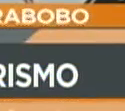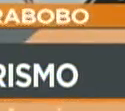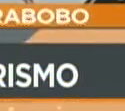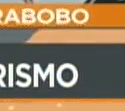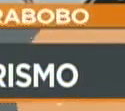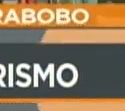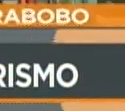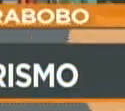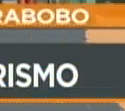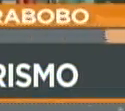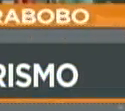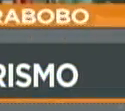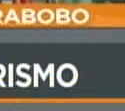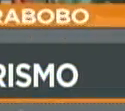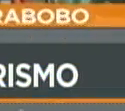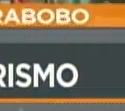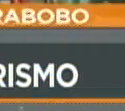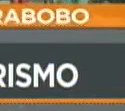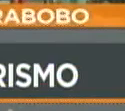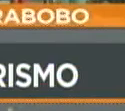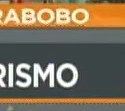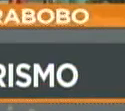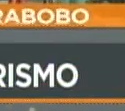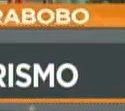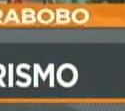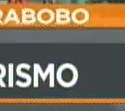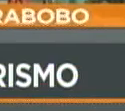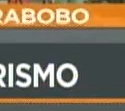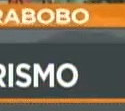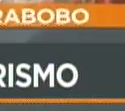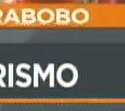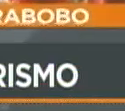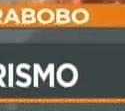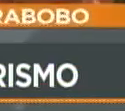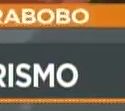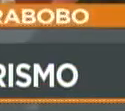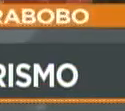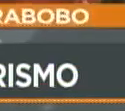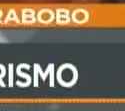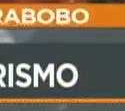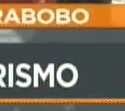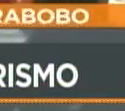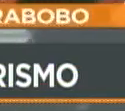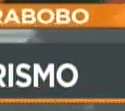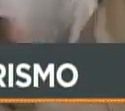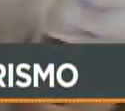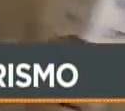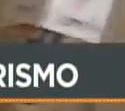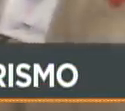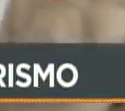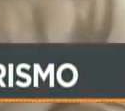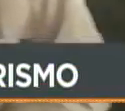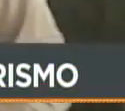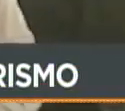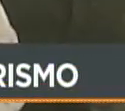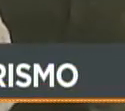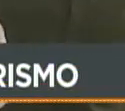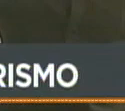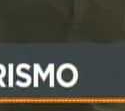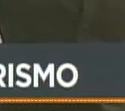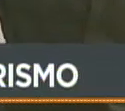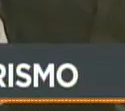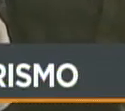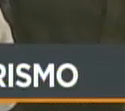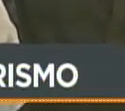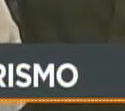la fortaleza para que la vida se imponga en todos nuestros escenarios comunicacionales, culturales y de vida diaria. Es importante resaltar que el sector